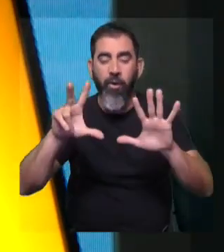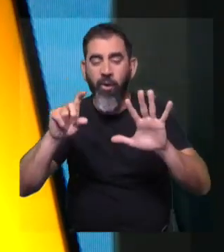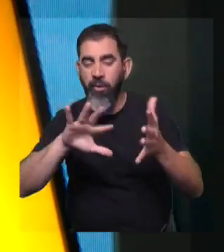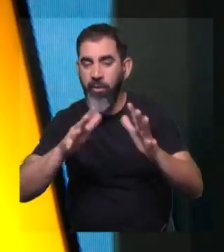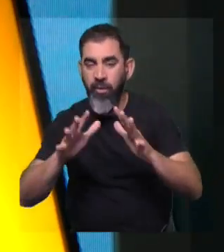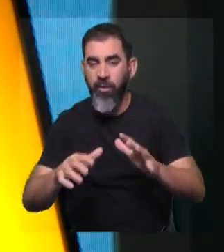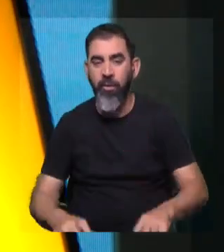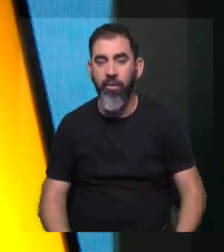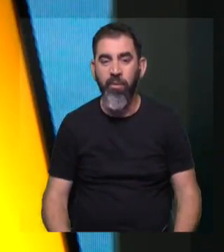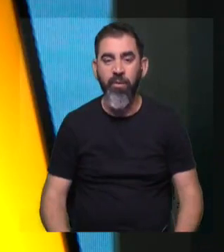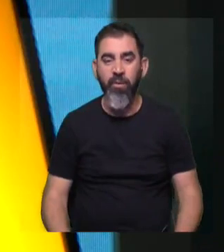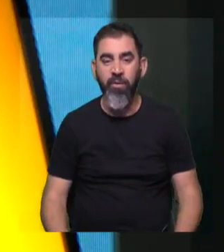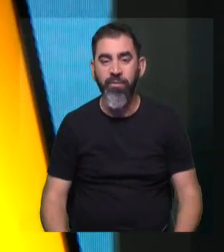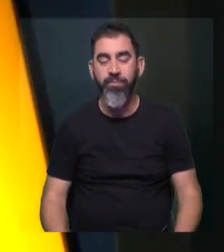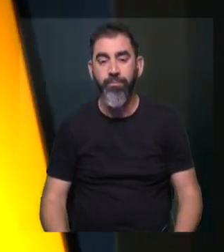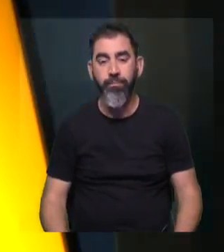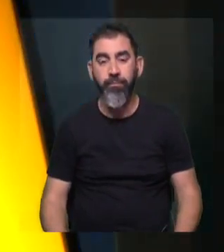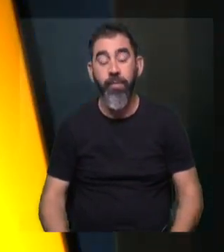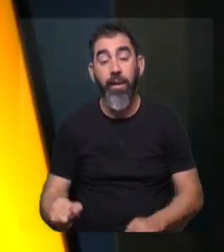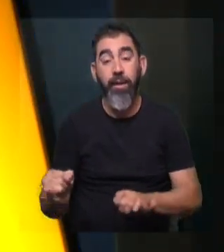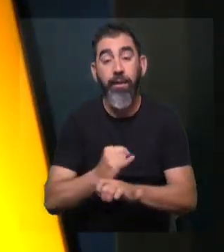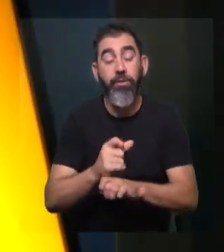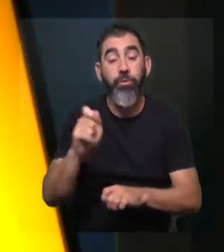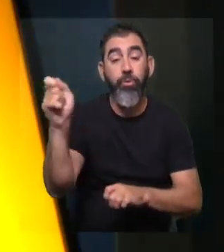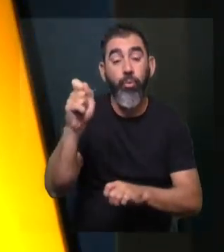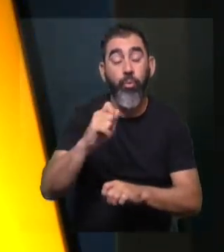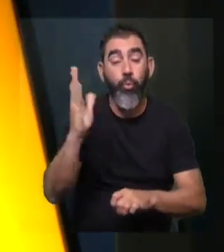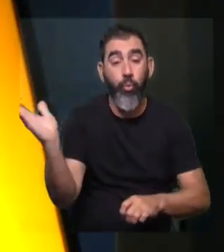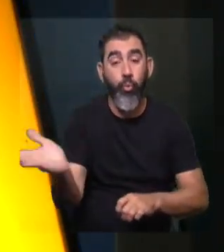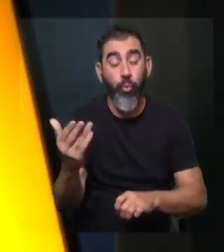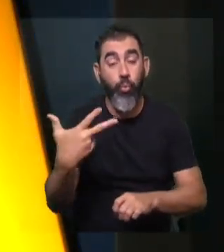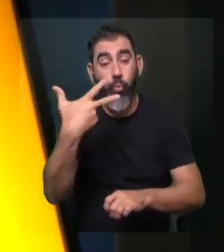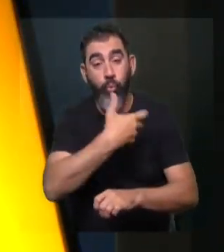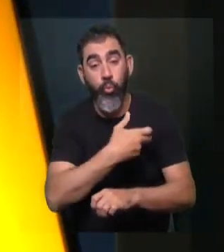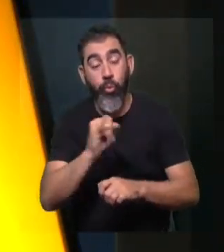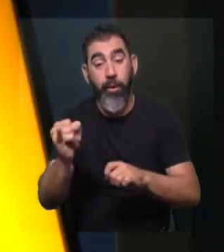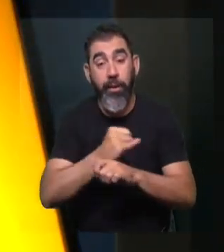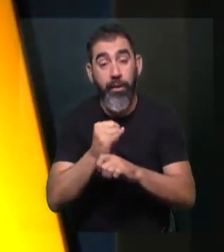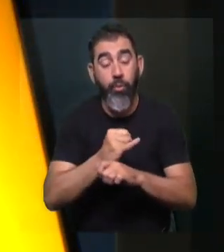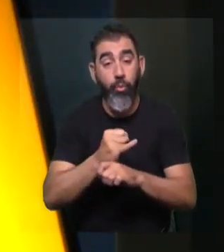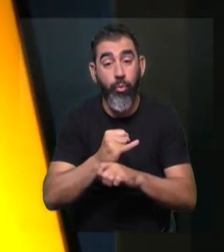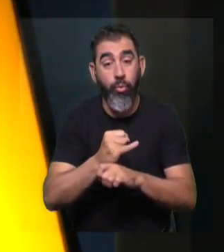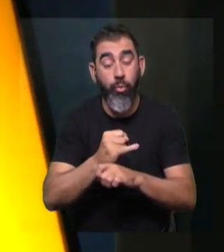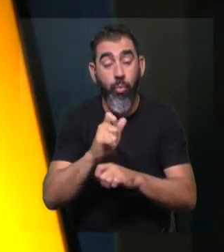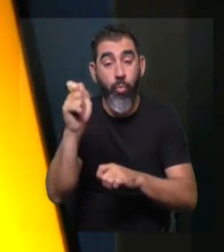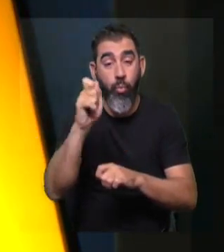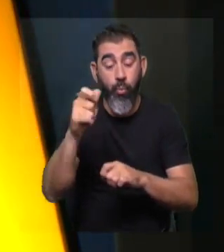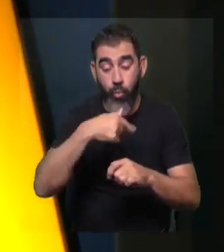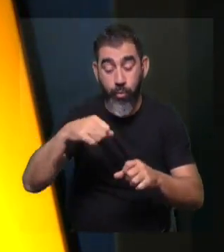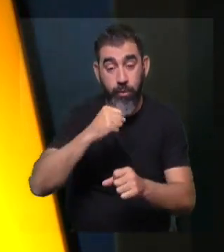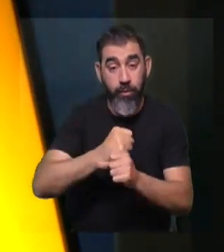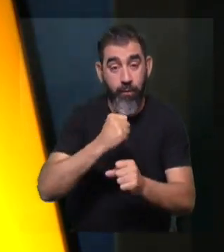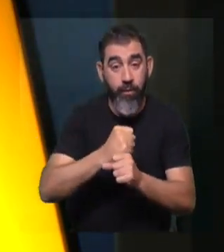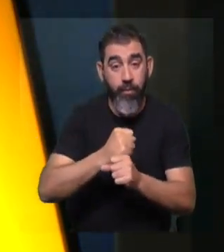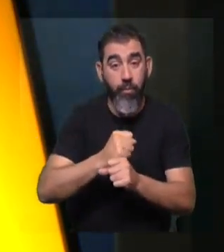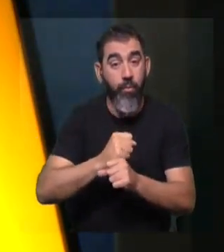acá, se hacía en muchos casos por institutos públicos de producción de vacunas. Los institutos de higiene, que es donde nosotros trabajamos, no es